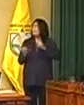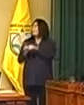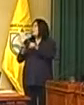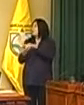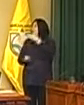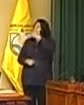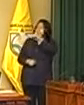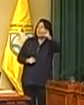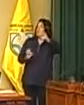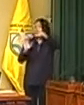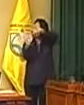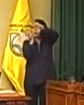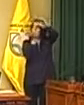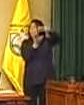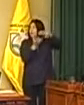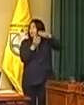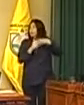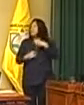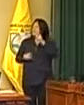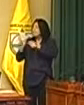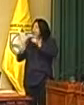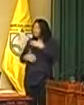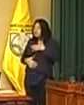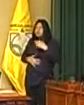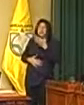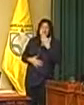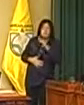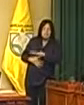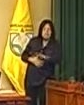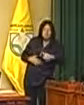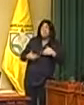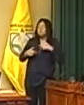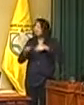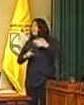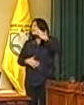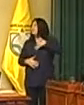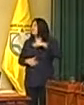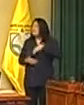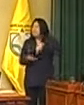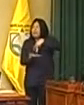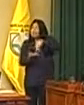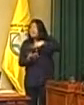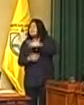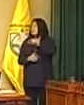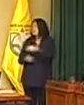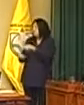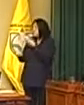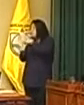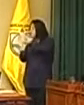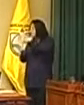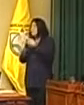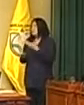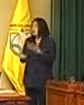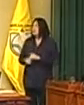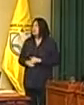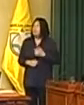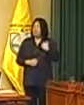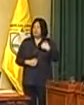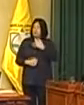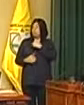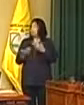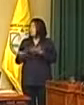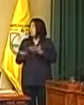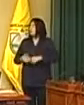que embelesó a grandes y chicos mediante la música, danza, tradicionales y el deleite del paladar. Para